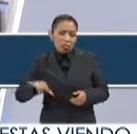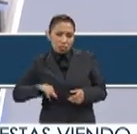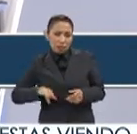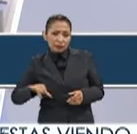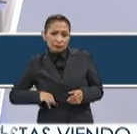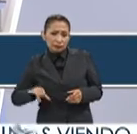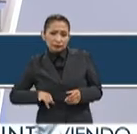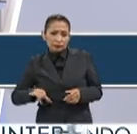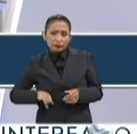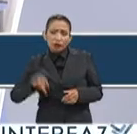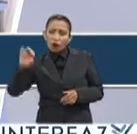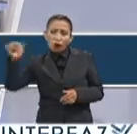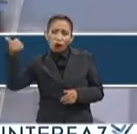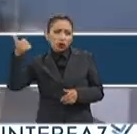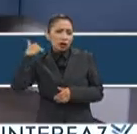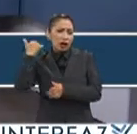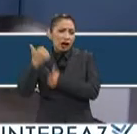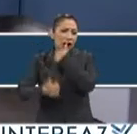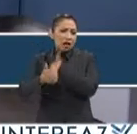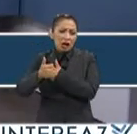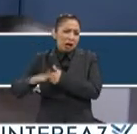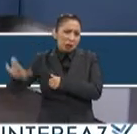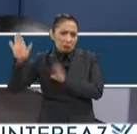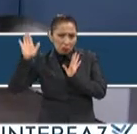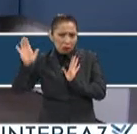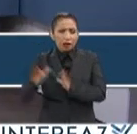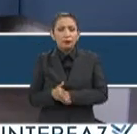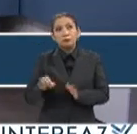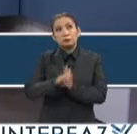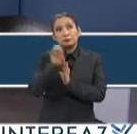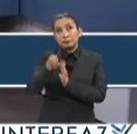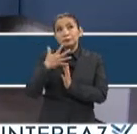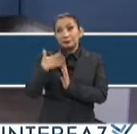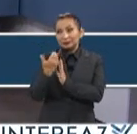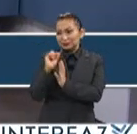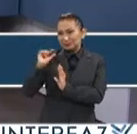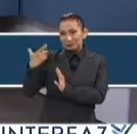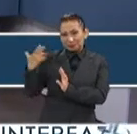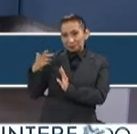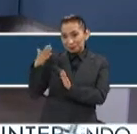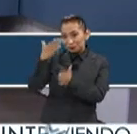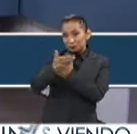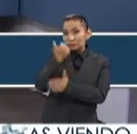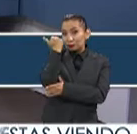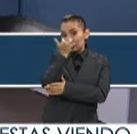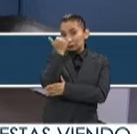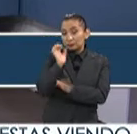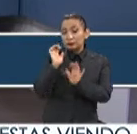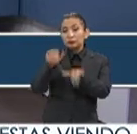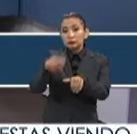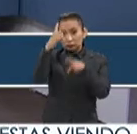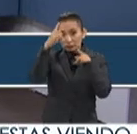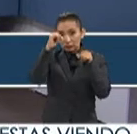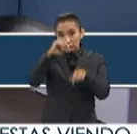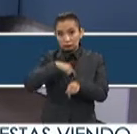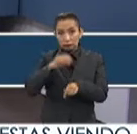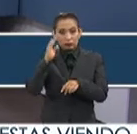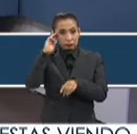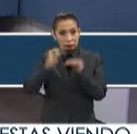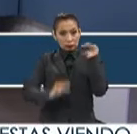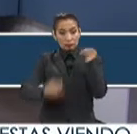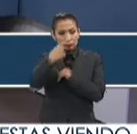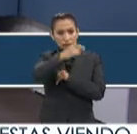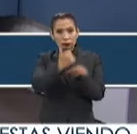tenido, han estado estudiando otras áreas, ¿no? Claro. Por ejemplo, tuvimos recientemente un estudiante que se graduó de doctorado y